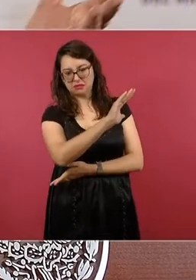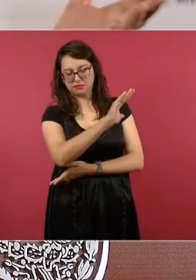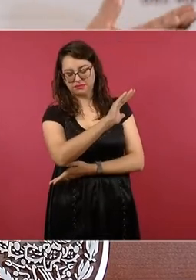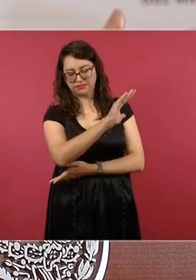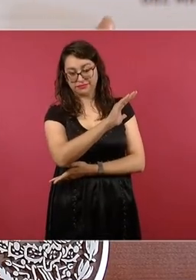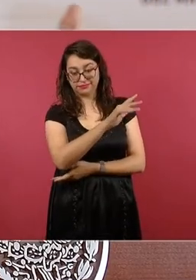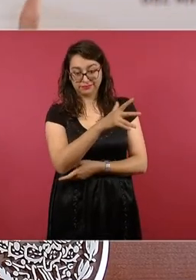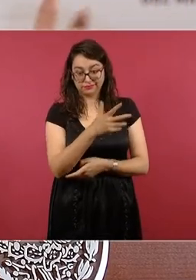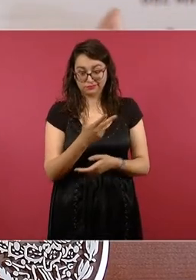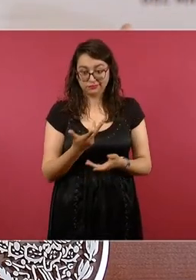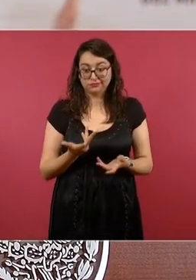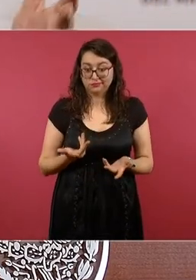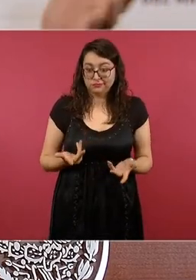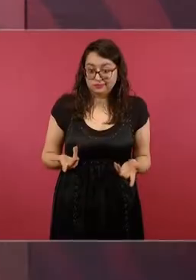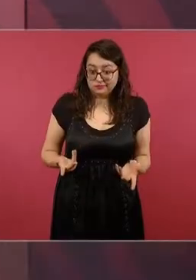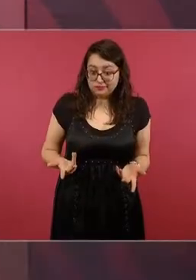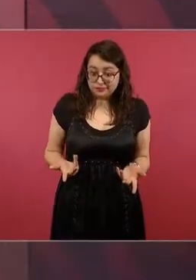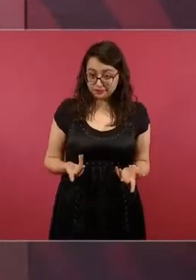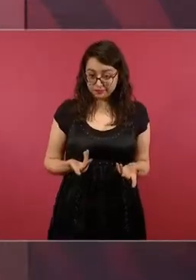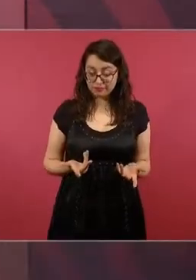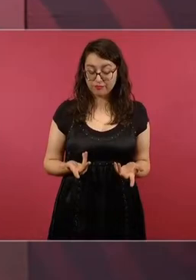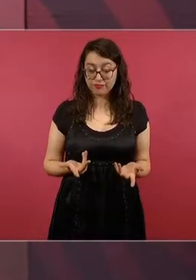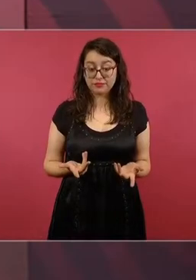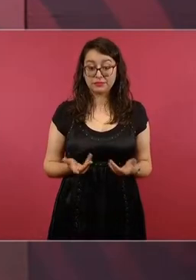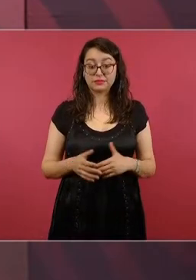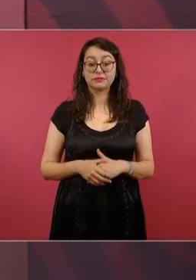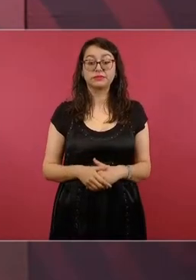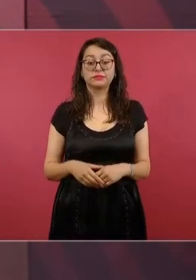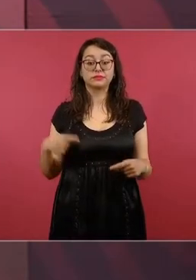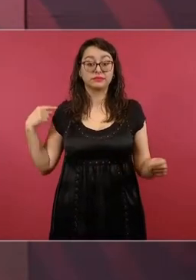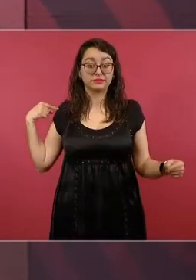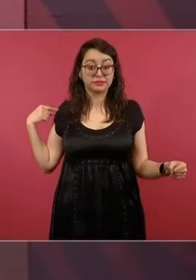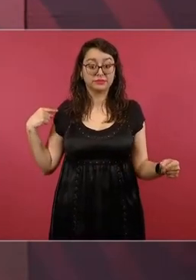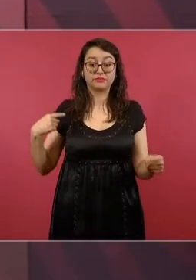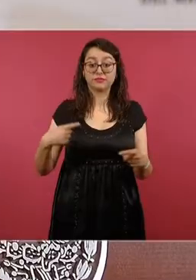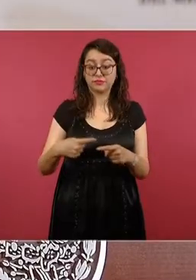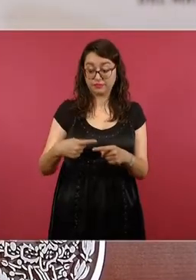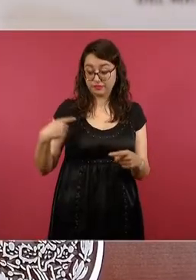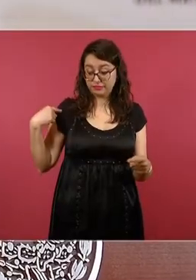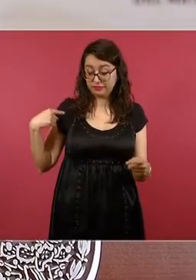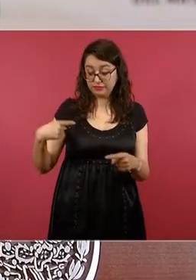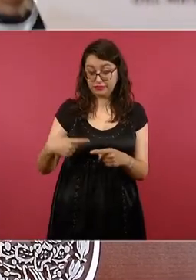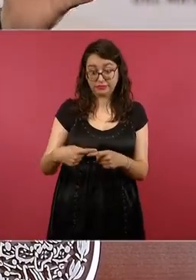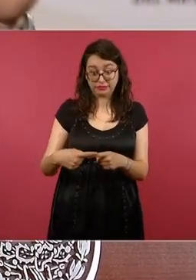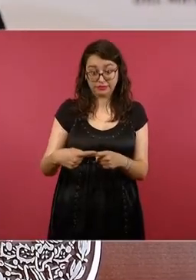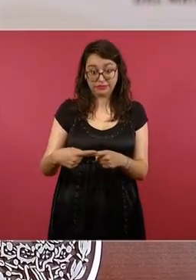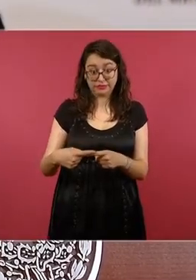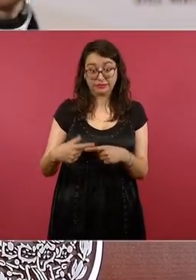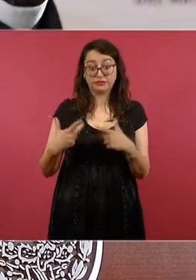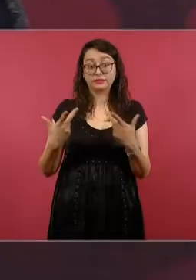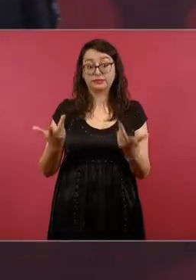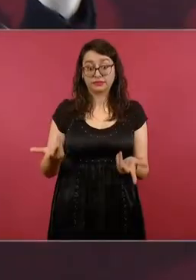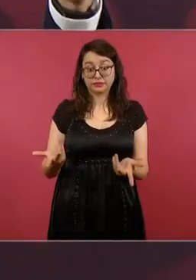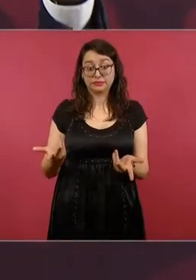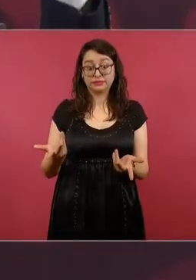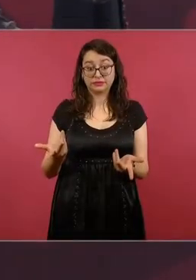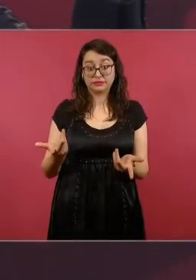Como todos sabemos, en los últimos días, lamentablemente, hubieron